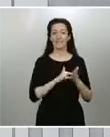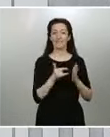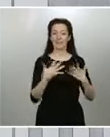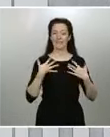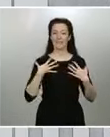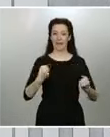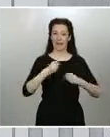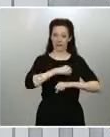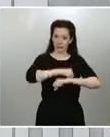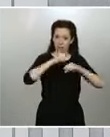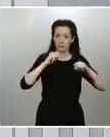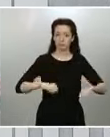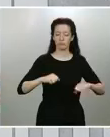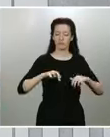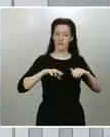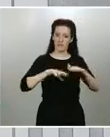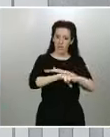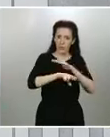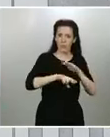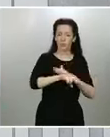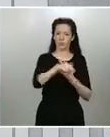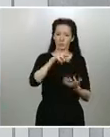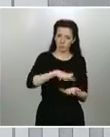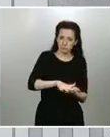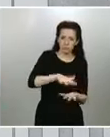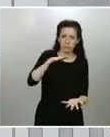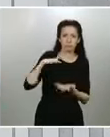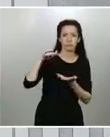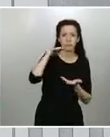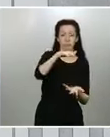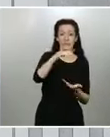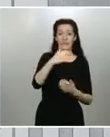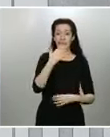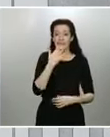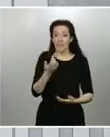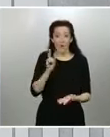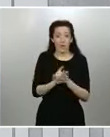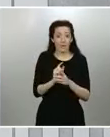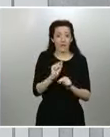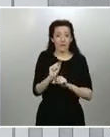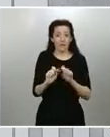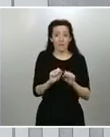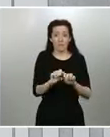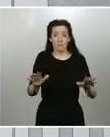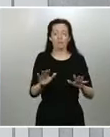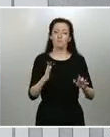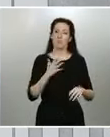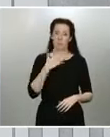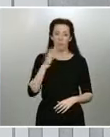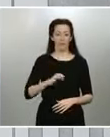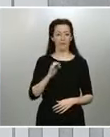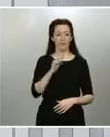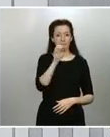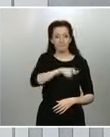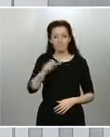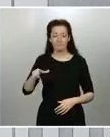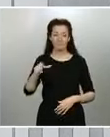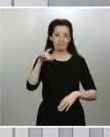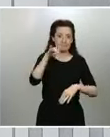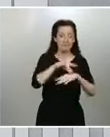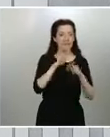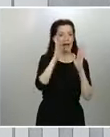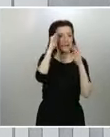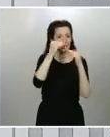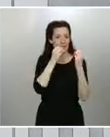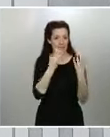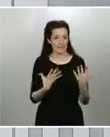suficiente capacidad para poder atender en el caso de que hubiera un nuevo rebote a los pacientes de condición 9 el desplegar también una